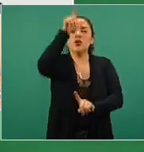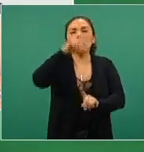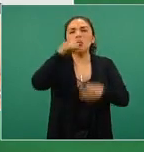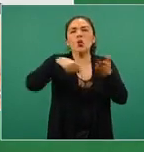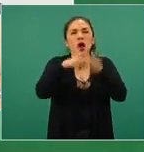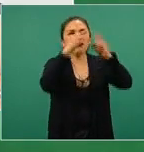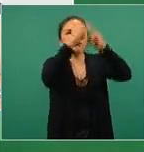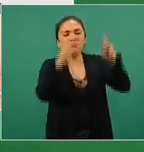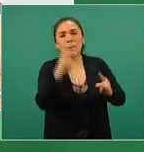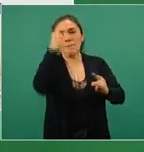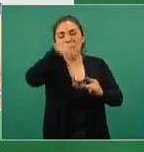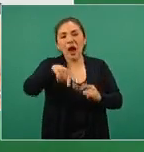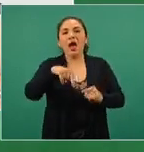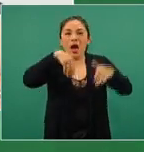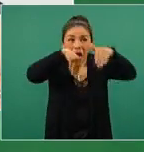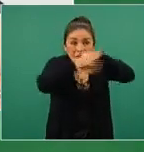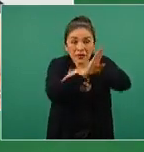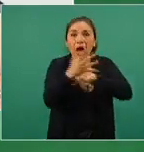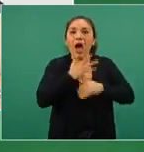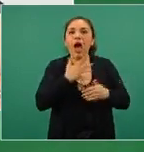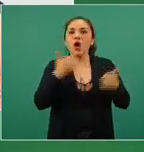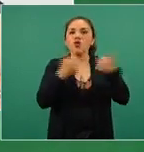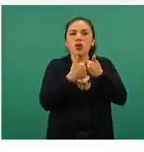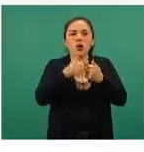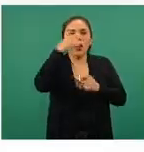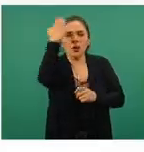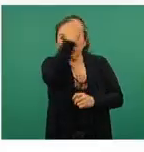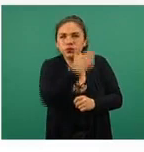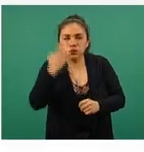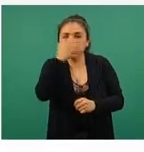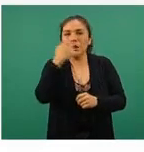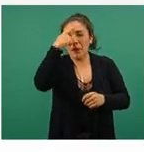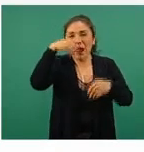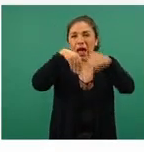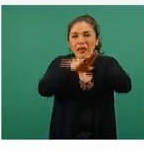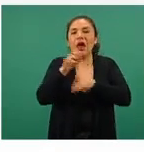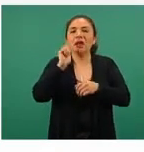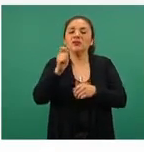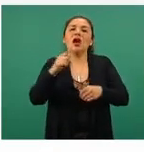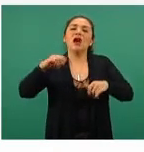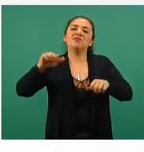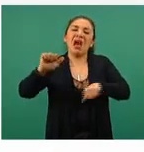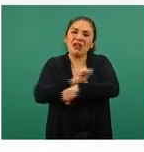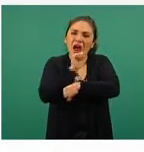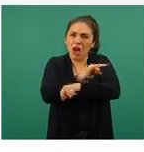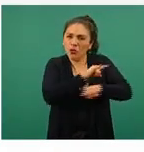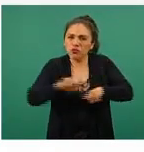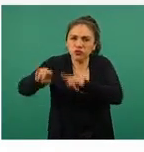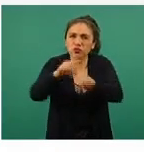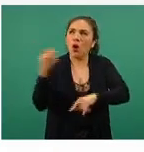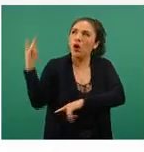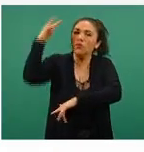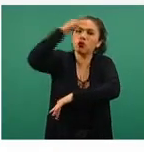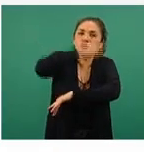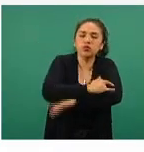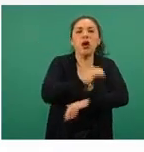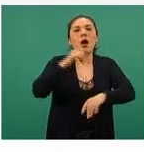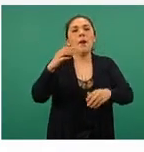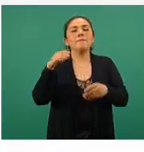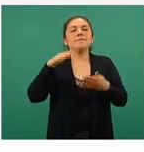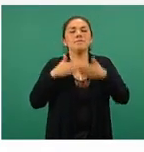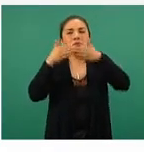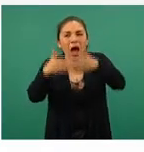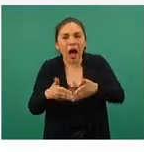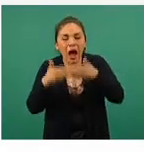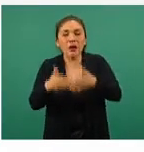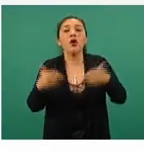todos los ingresos del Estado, ya sea vía terrestre, marítima, carretera, en donde participa un gran grupo